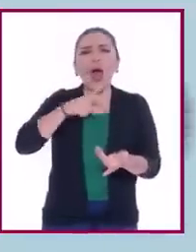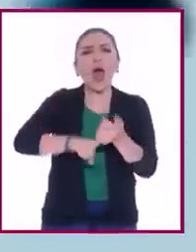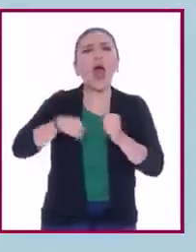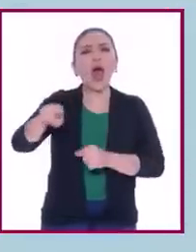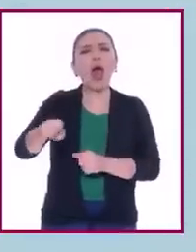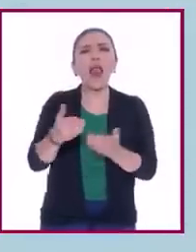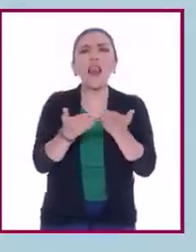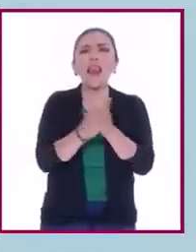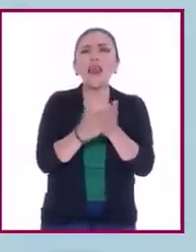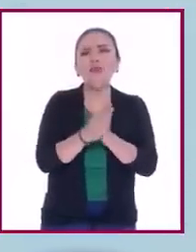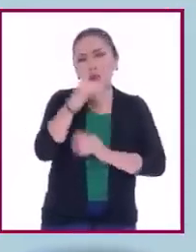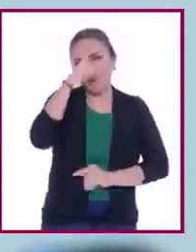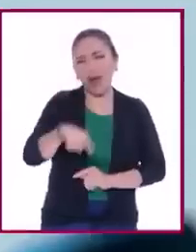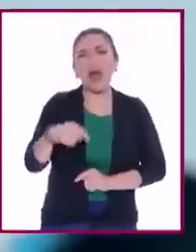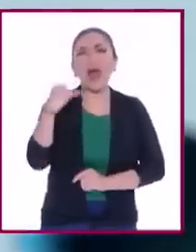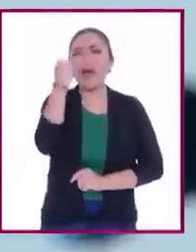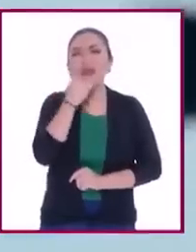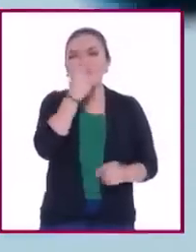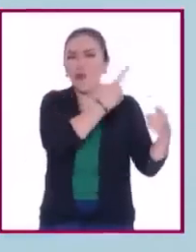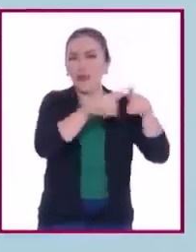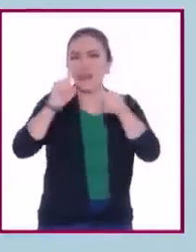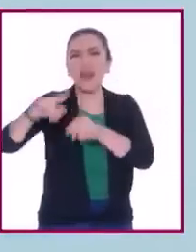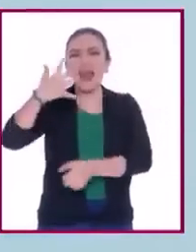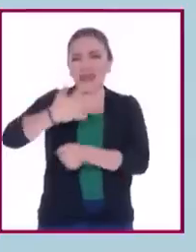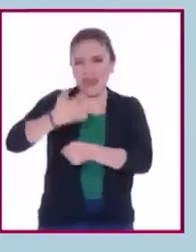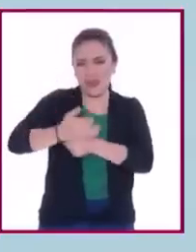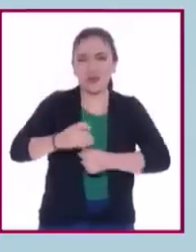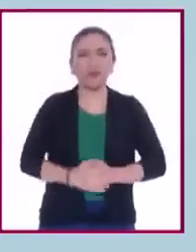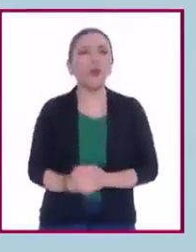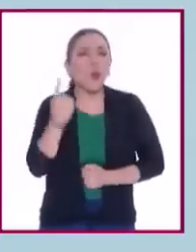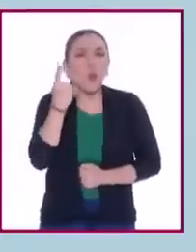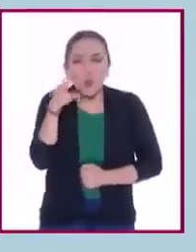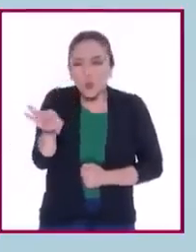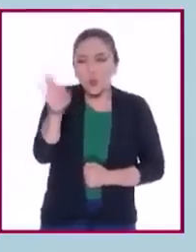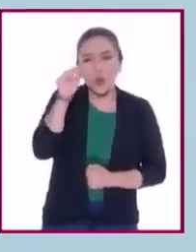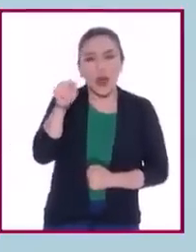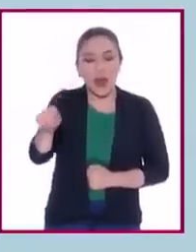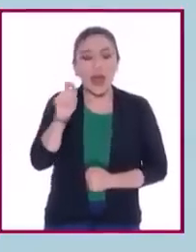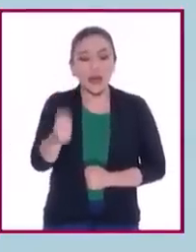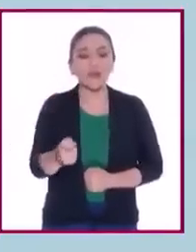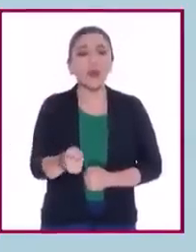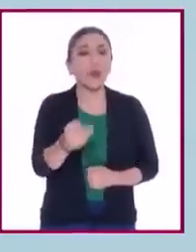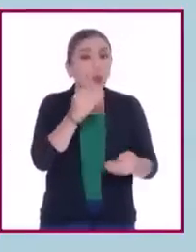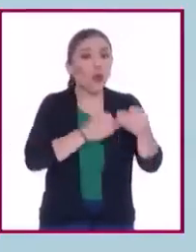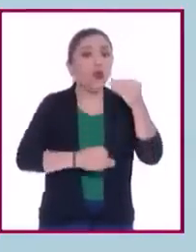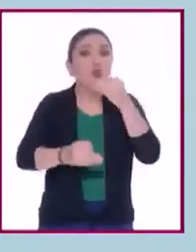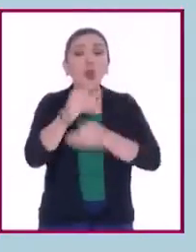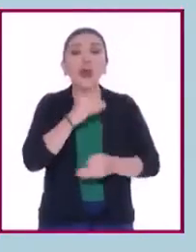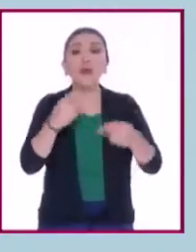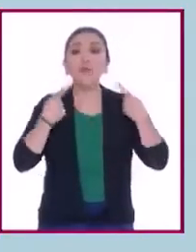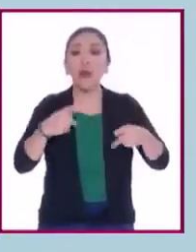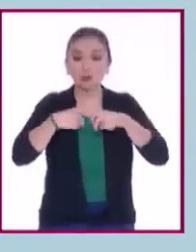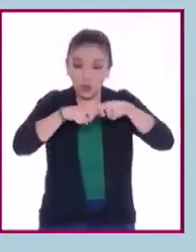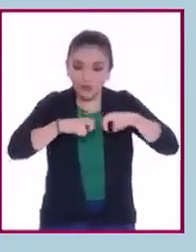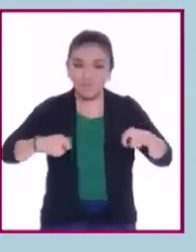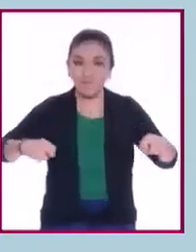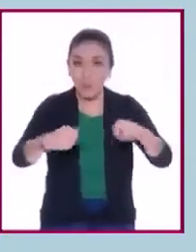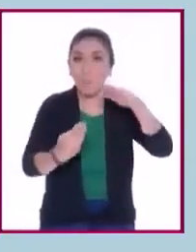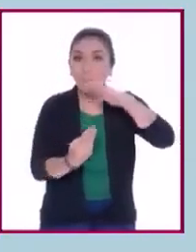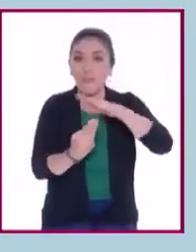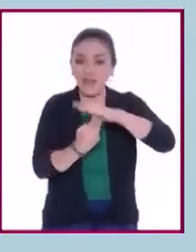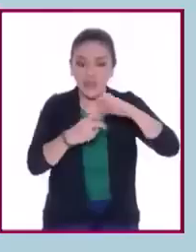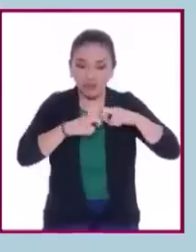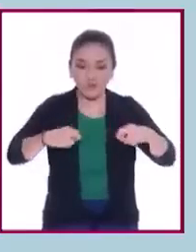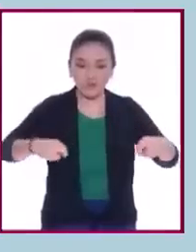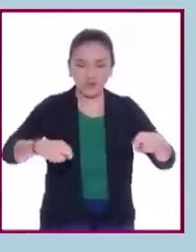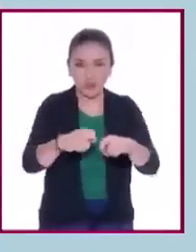encuentra en el libro de múltiples lenguajes de quinto grado hay una en especial en la que todos habla en la que todos están en la mesa